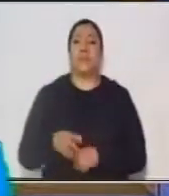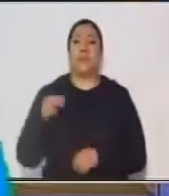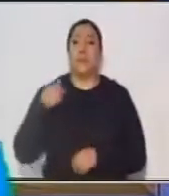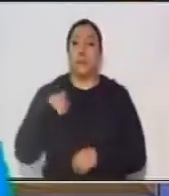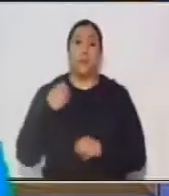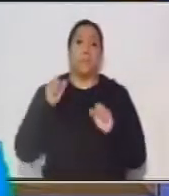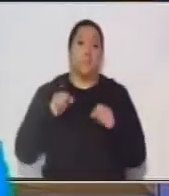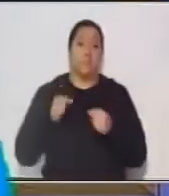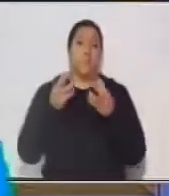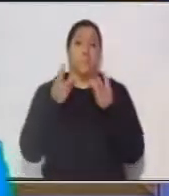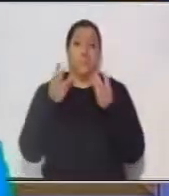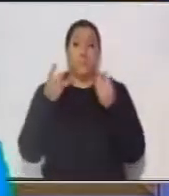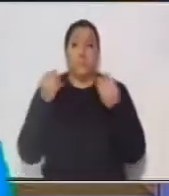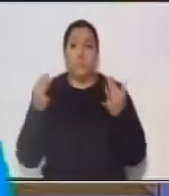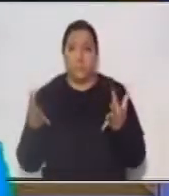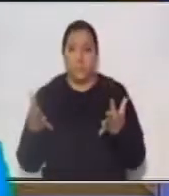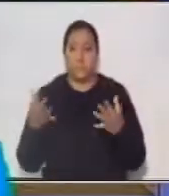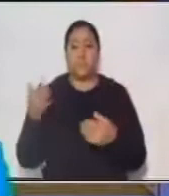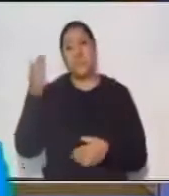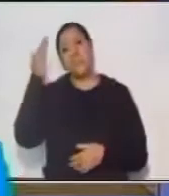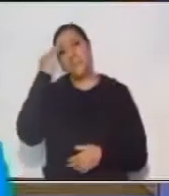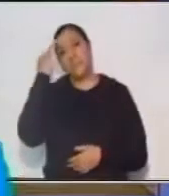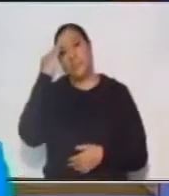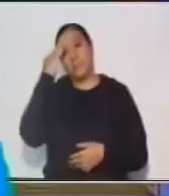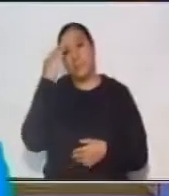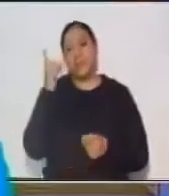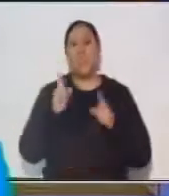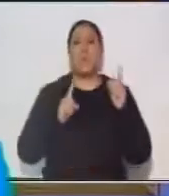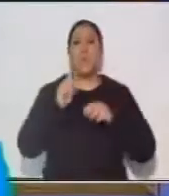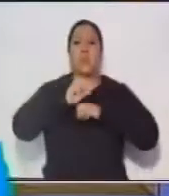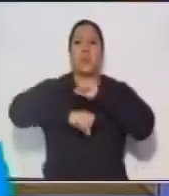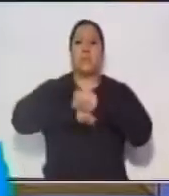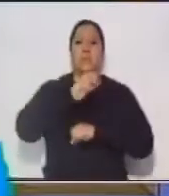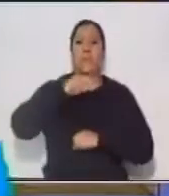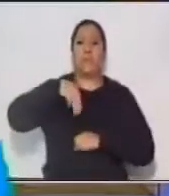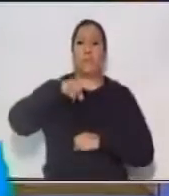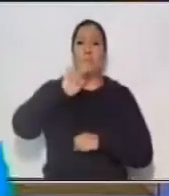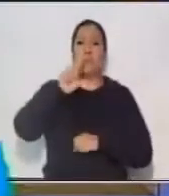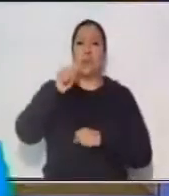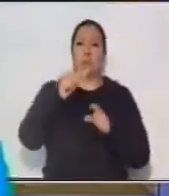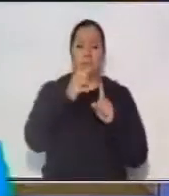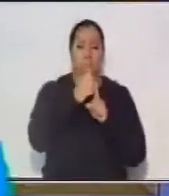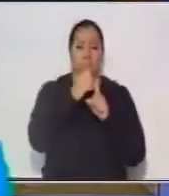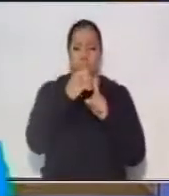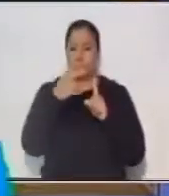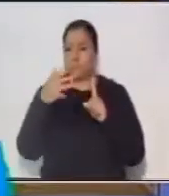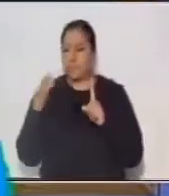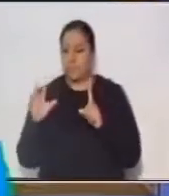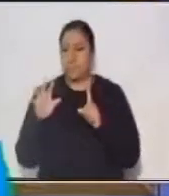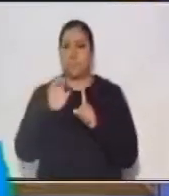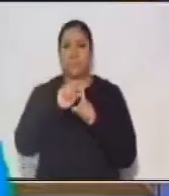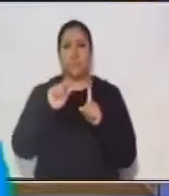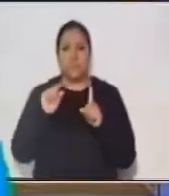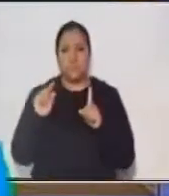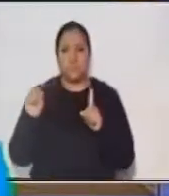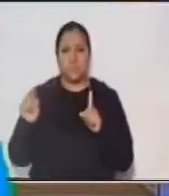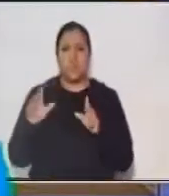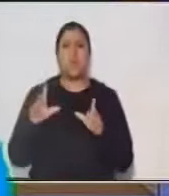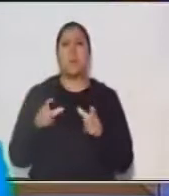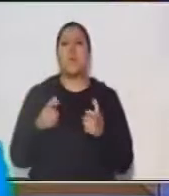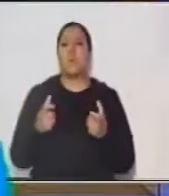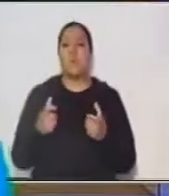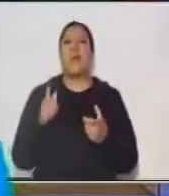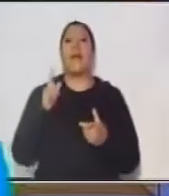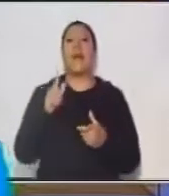o para deducir la fórmula del rombo nos auxiliamos siempre con la del área del rectángulo,